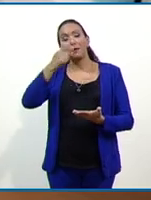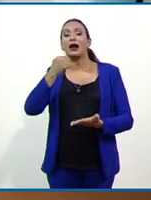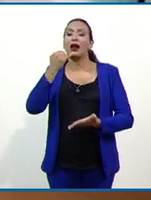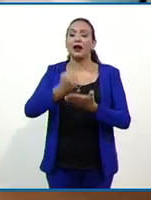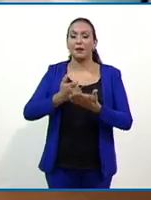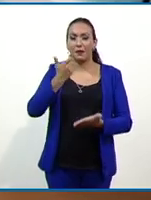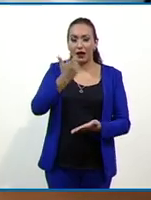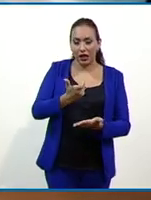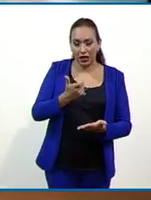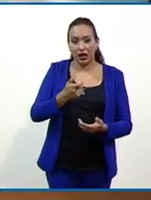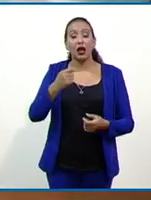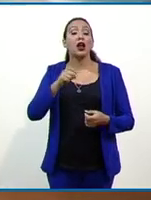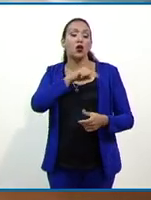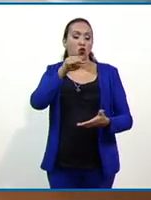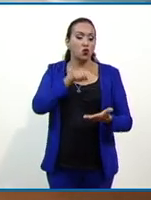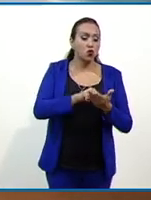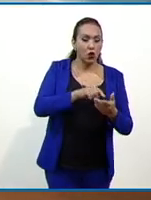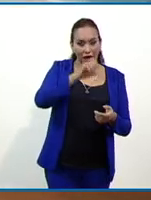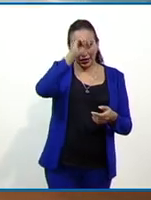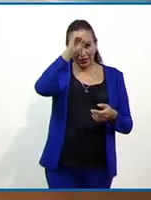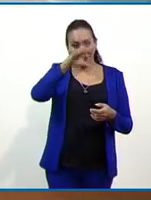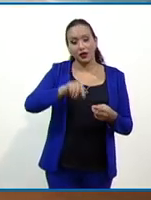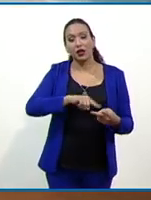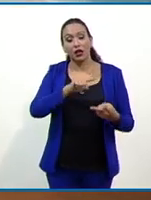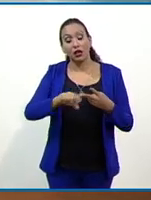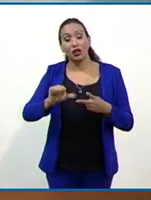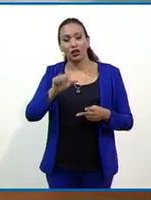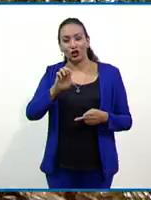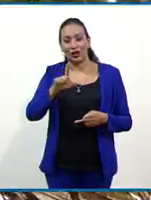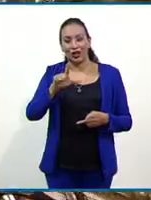cuentas, concesiones mineras y el caso Electra.